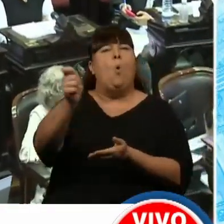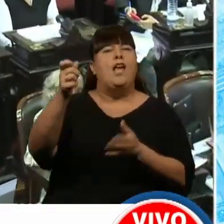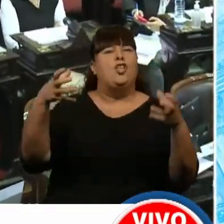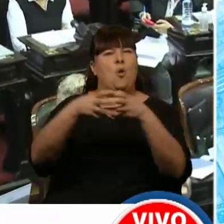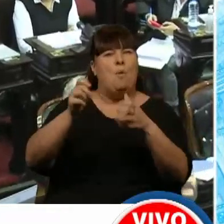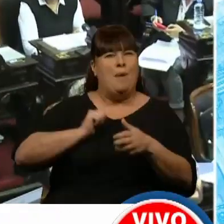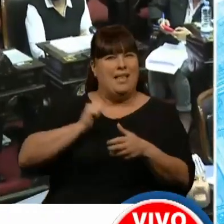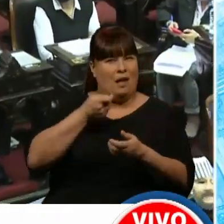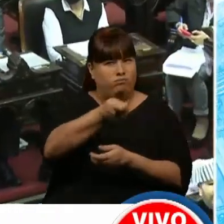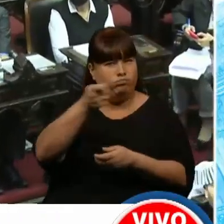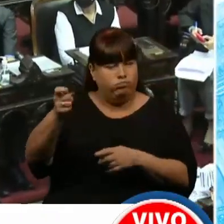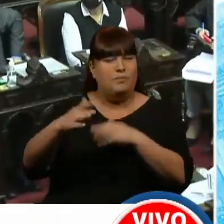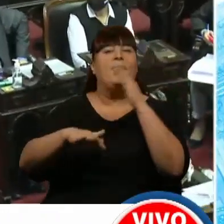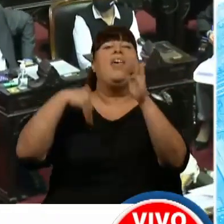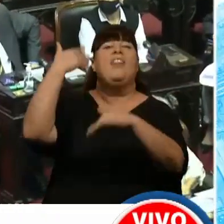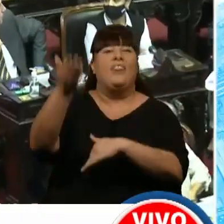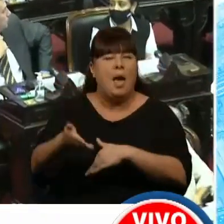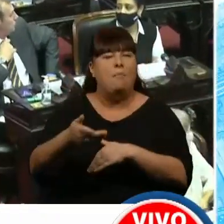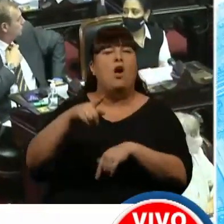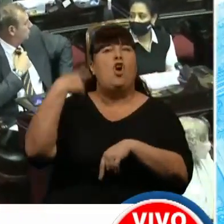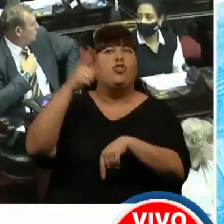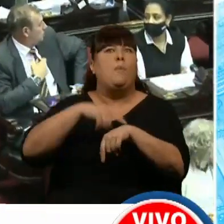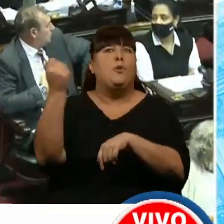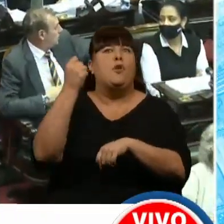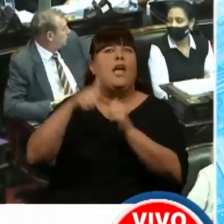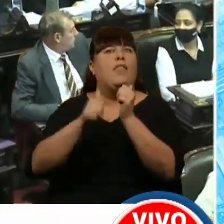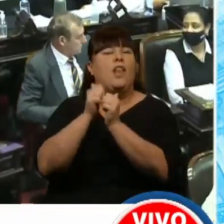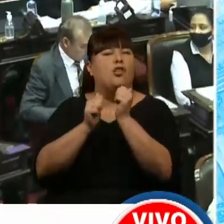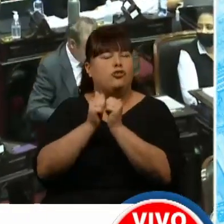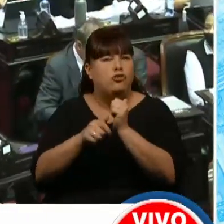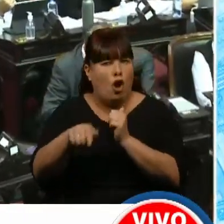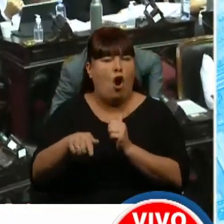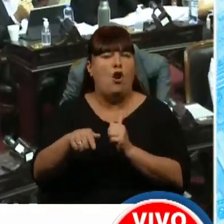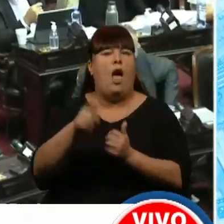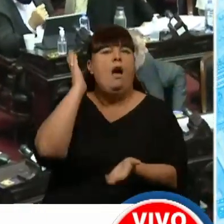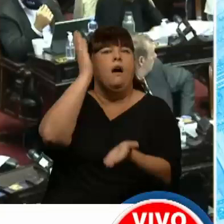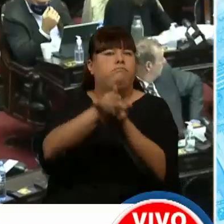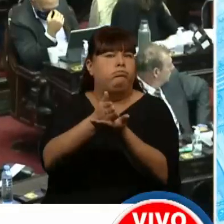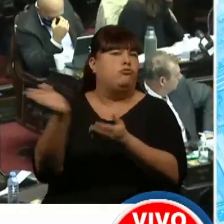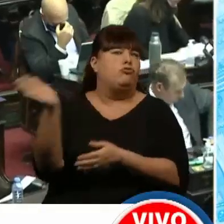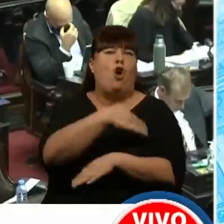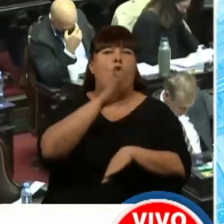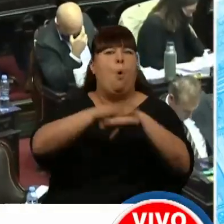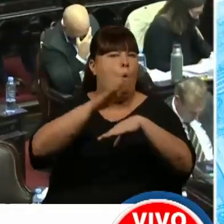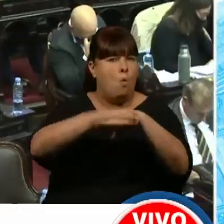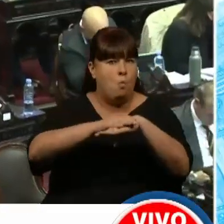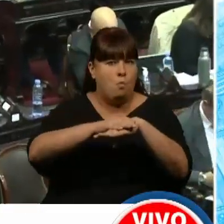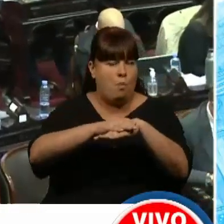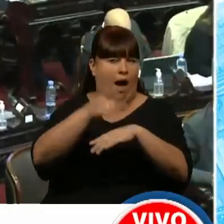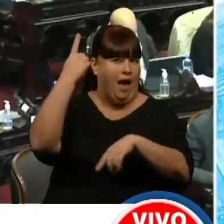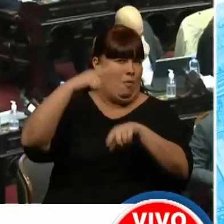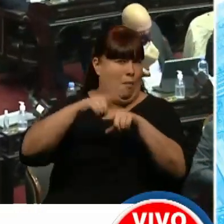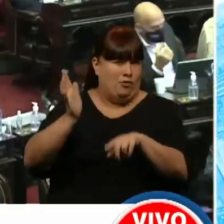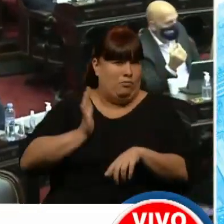militares y posteriormente en otro momento histórico, con el castigo a todos los responsables de